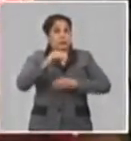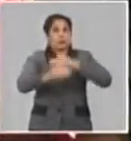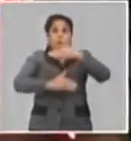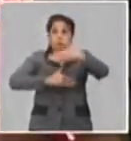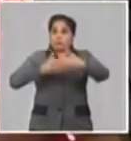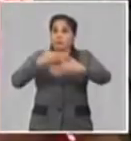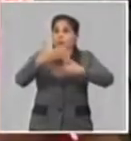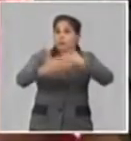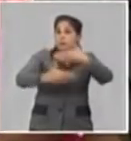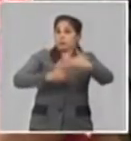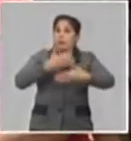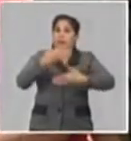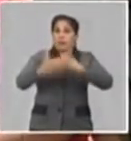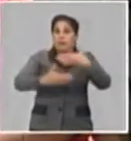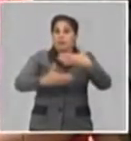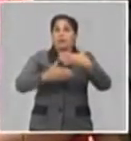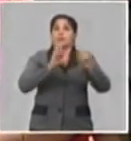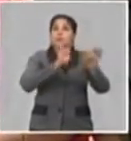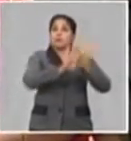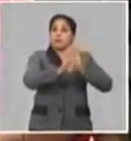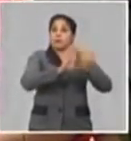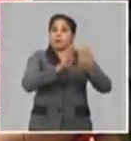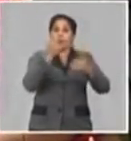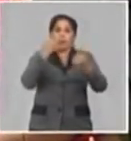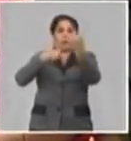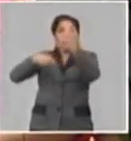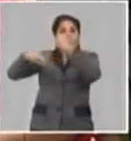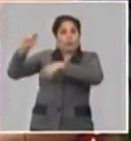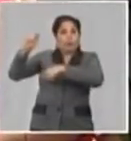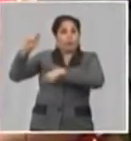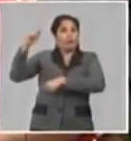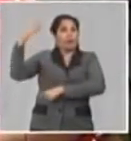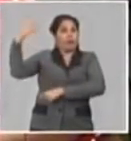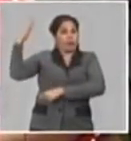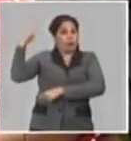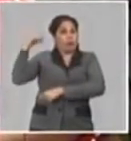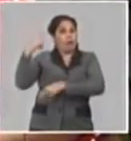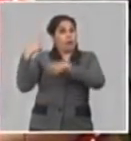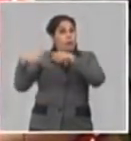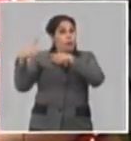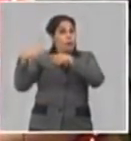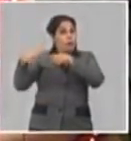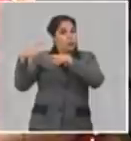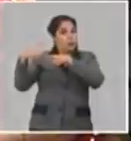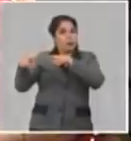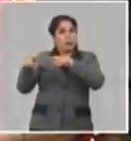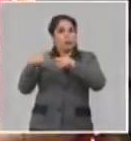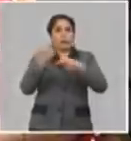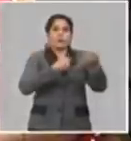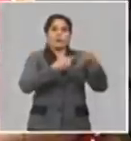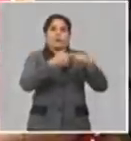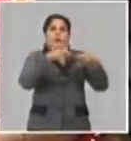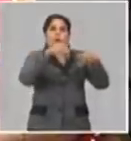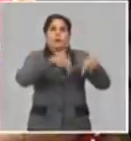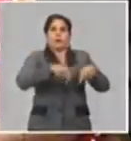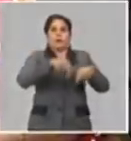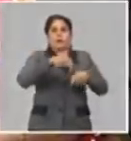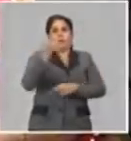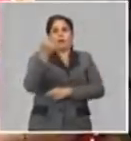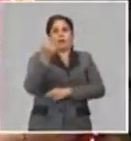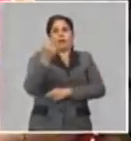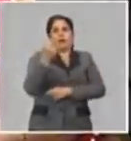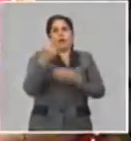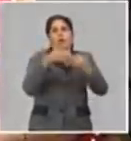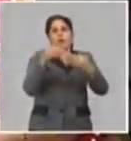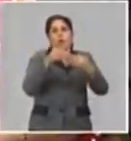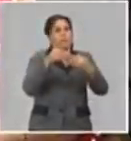las cadenas haremos importaciones de varios de estos productos que no se van a comercializar en MLC, se van